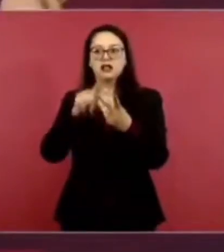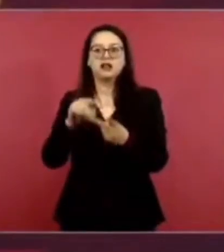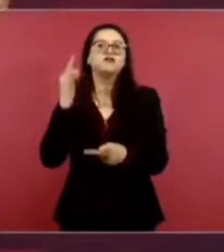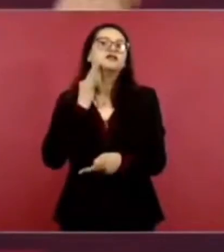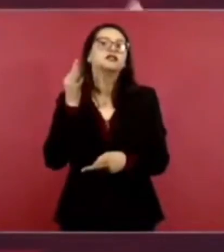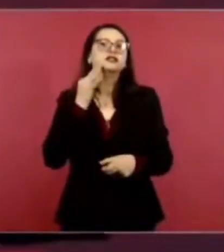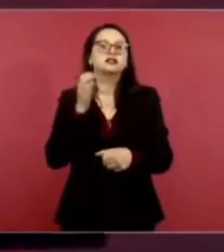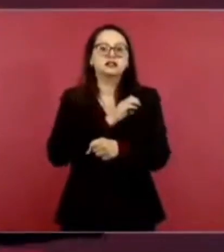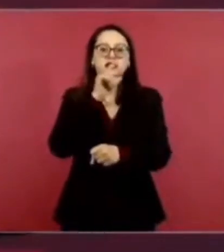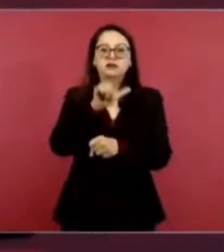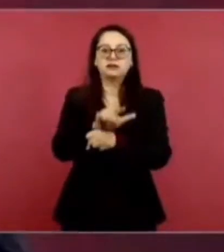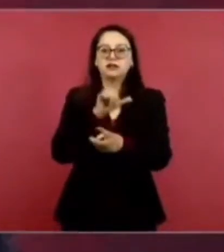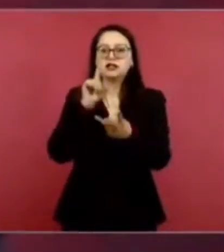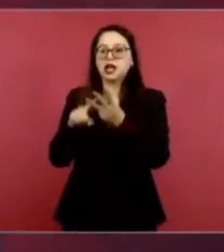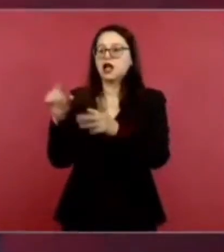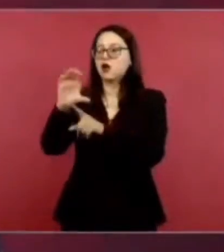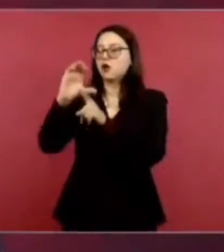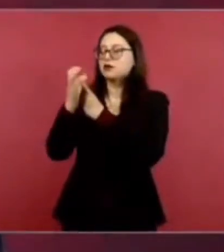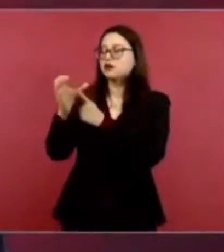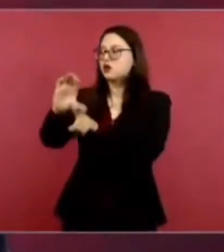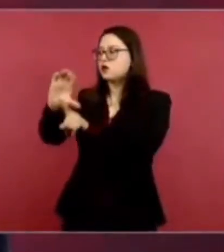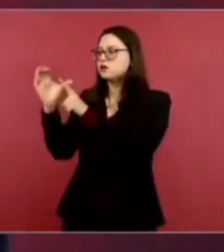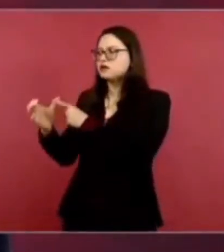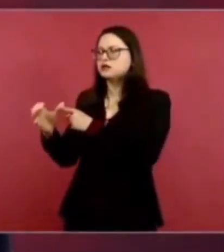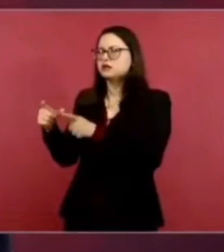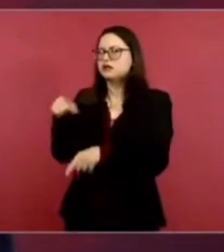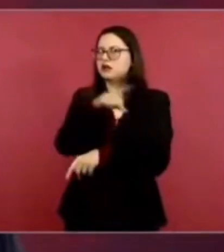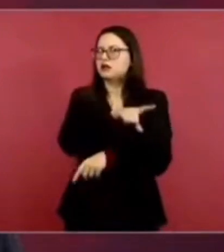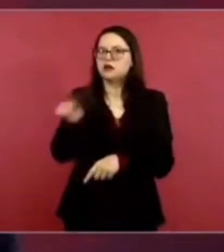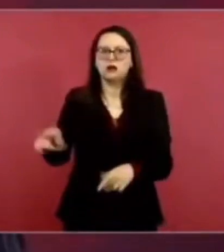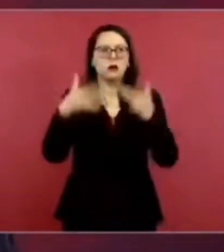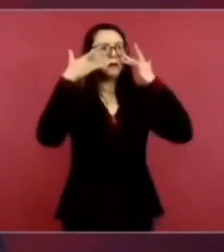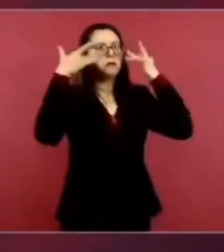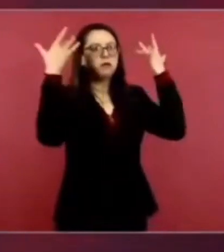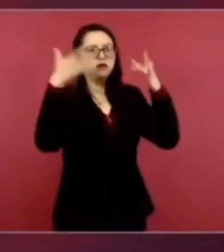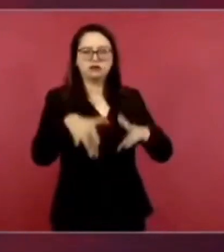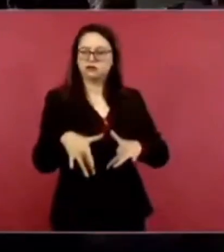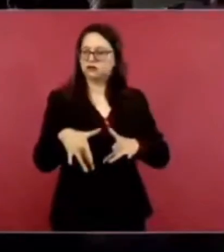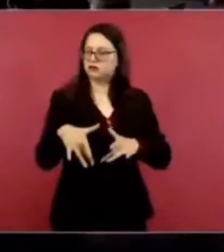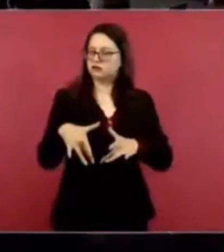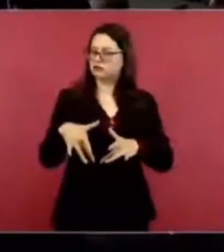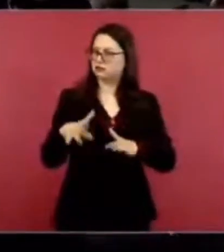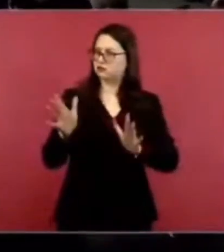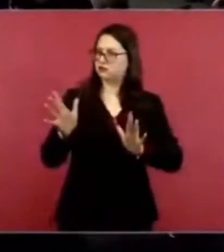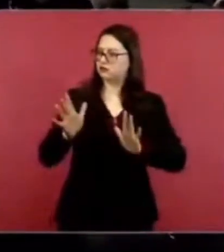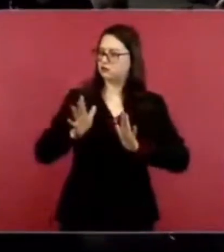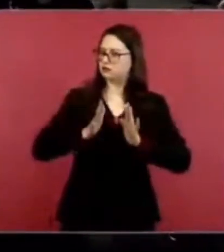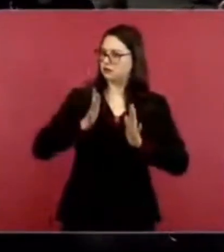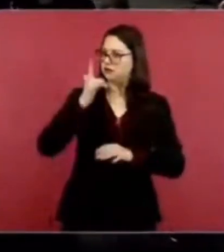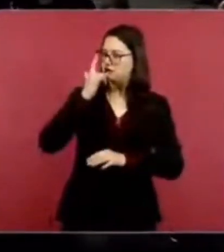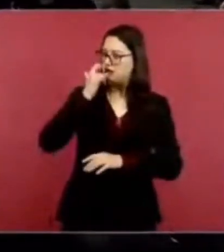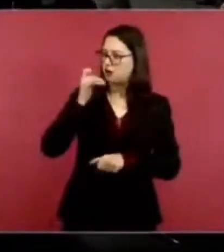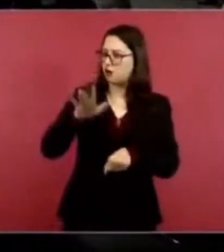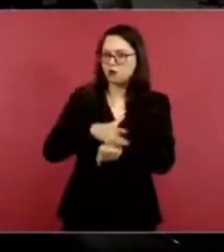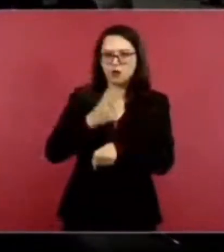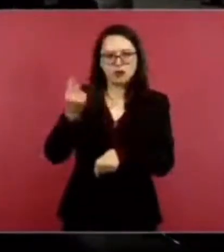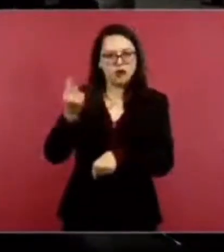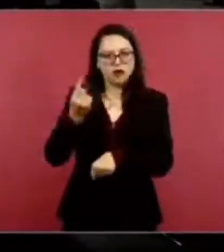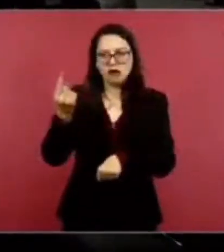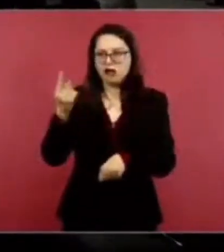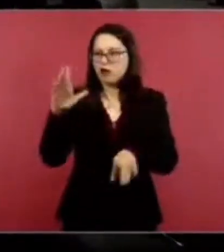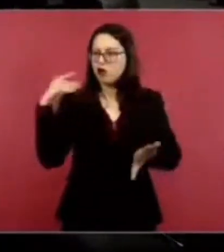era el arreglo que había luego el asunto